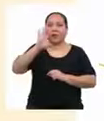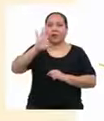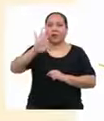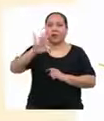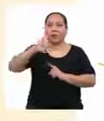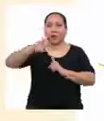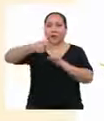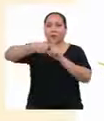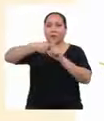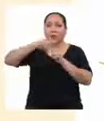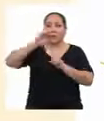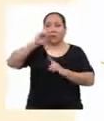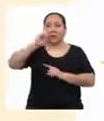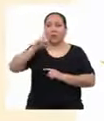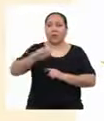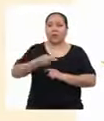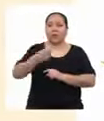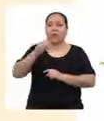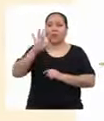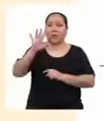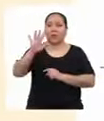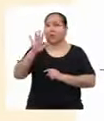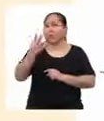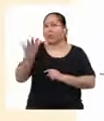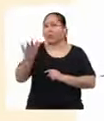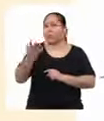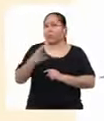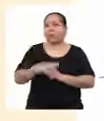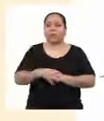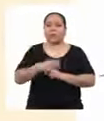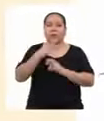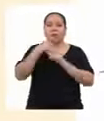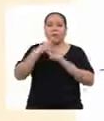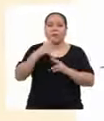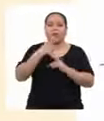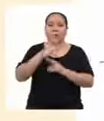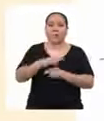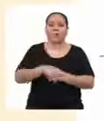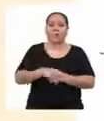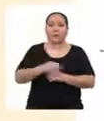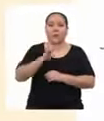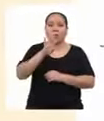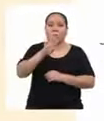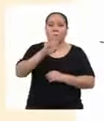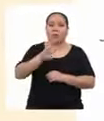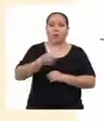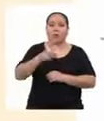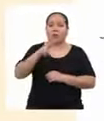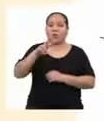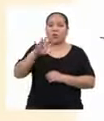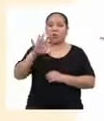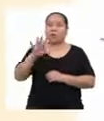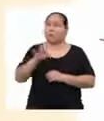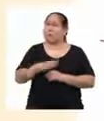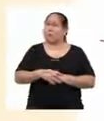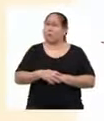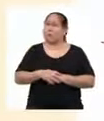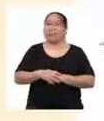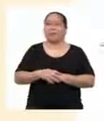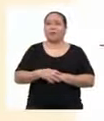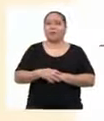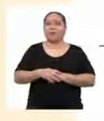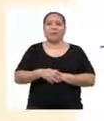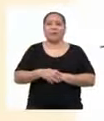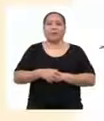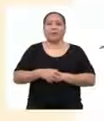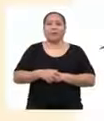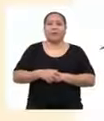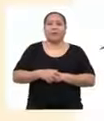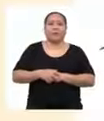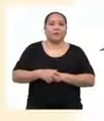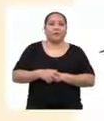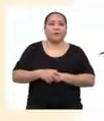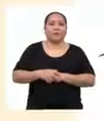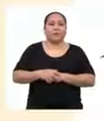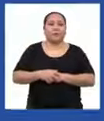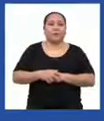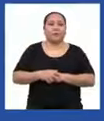3,75 más 0,5. Queda como resultado 4,25.